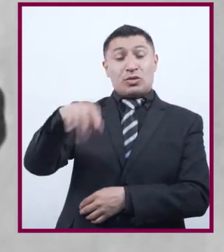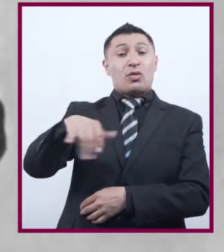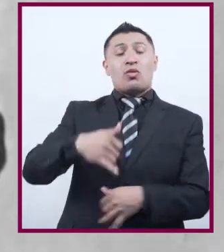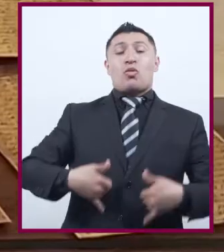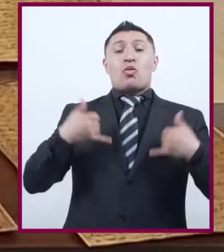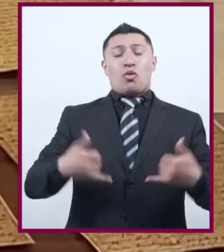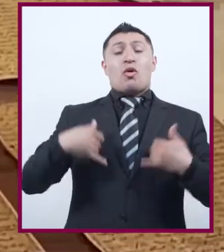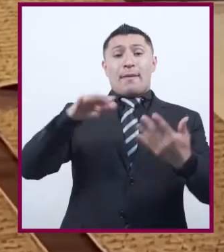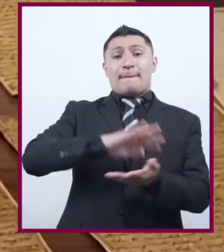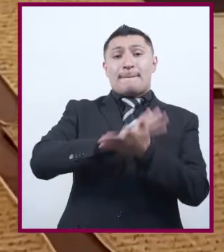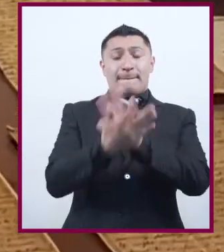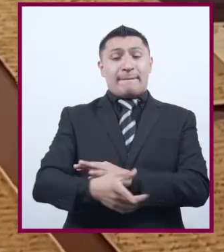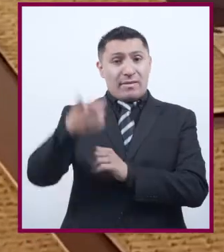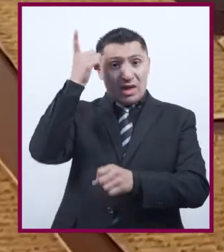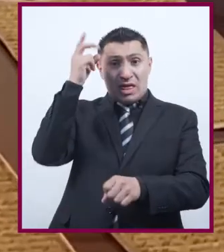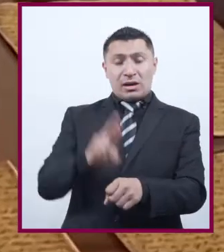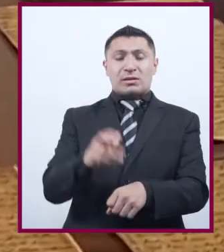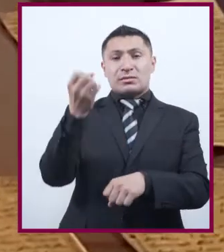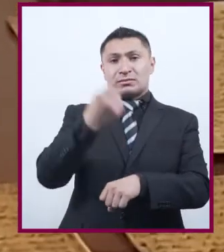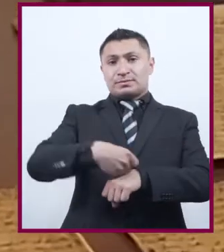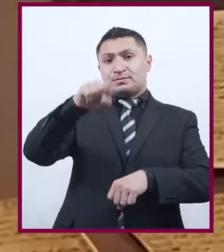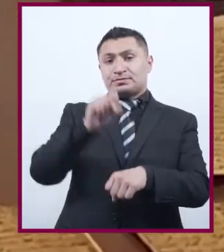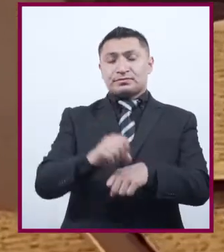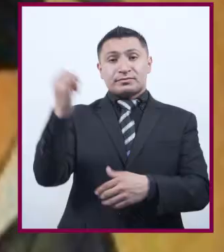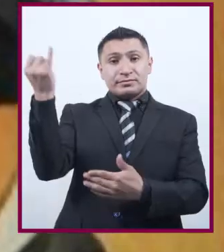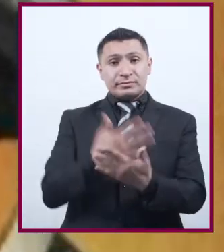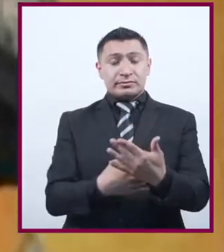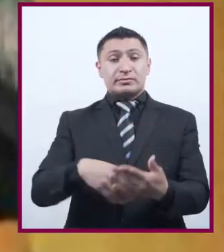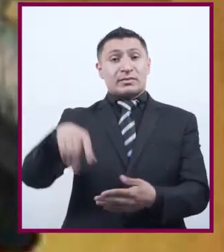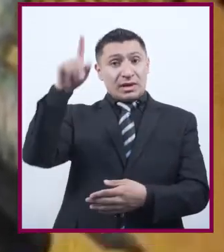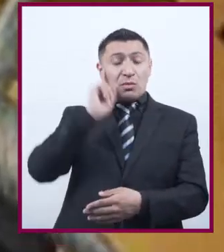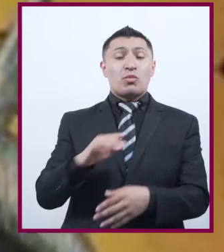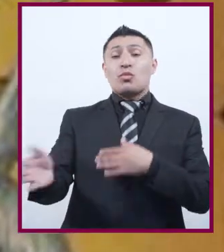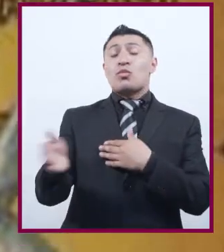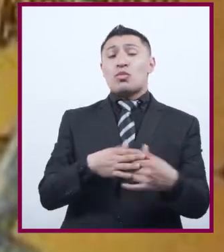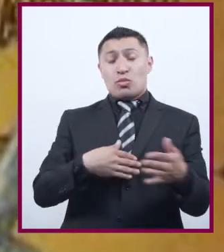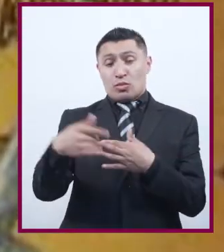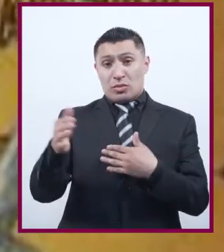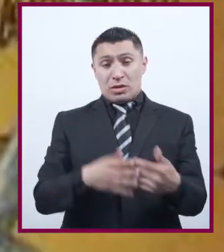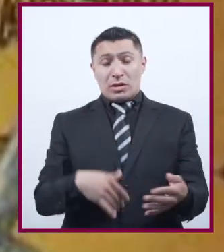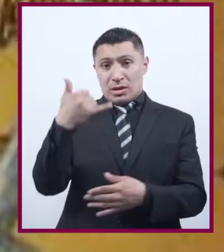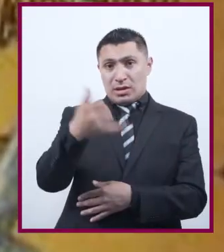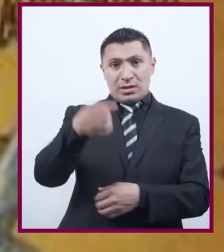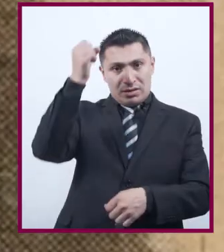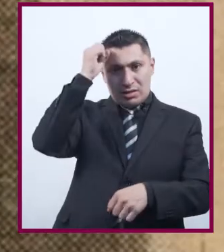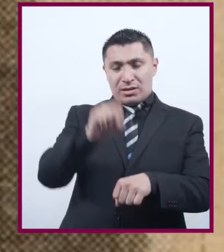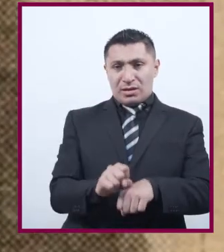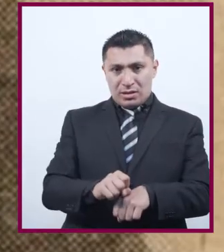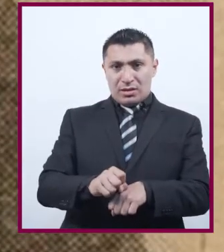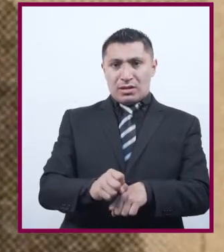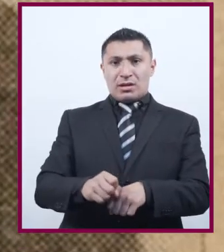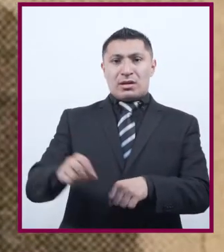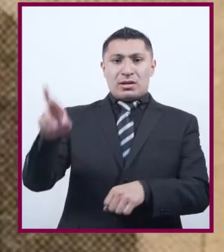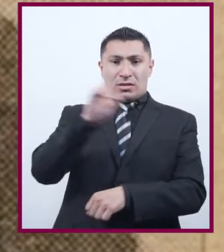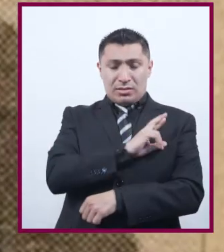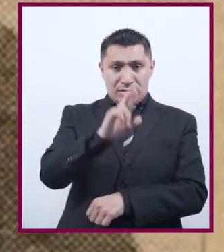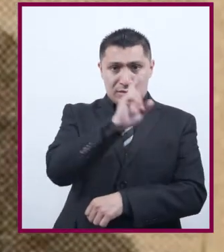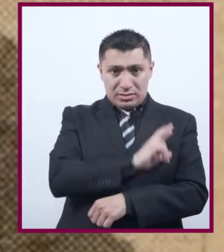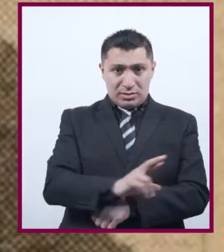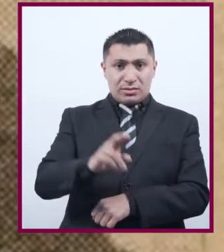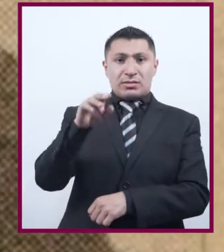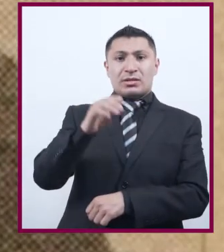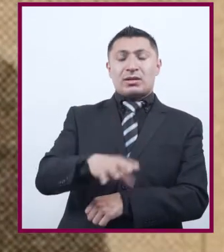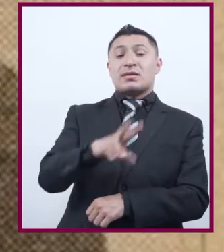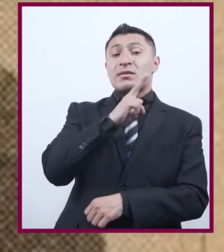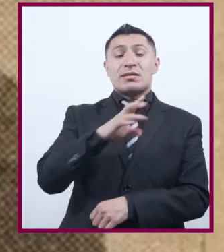muy joven se convirtió en la directora del semanario ilustrado La Mujer Moderna y en la secretaria particular de